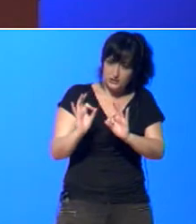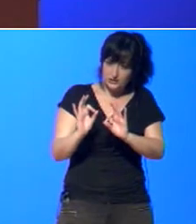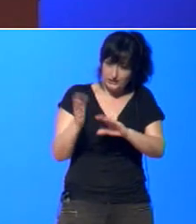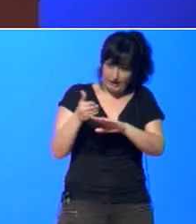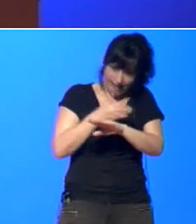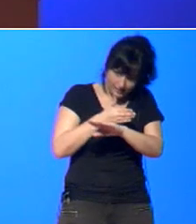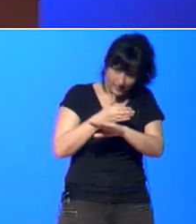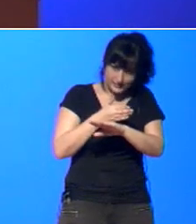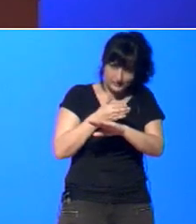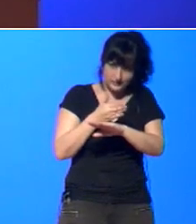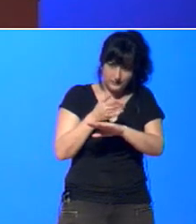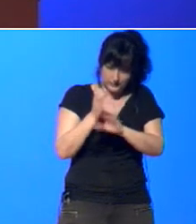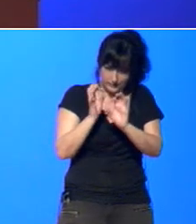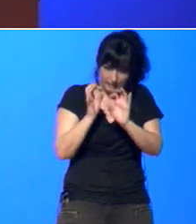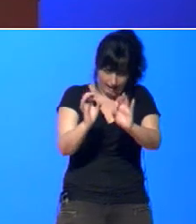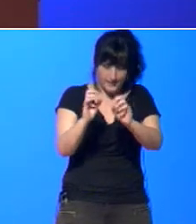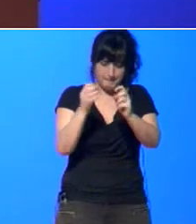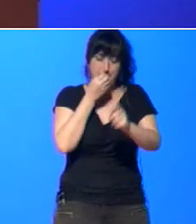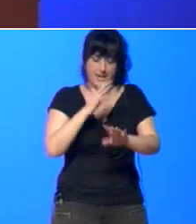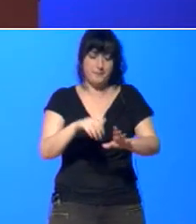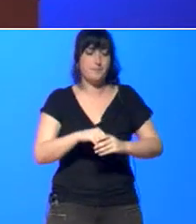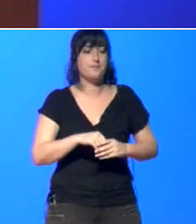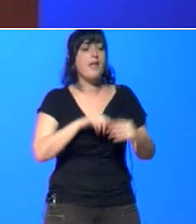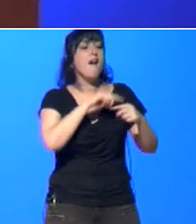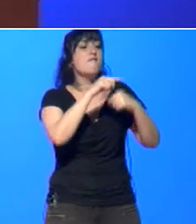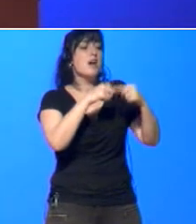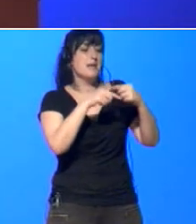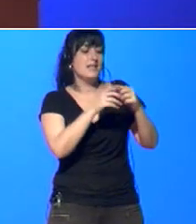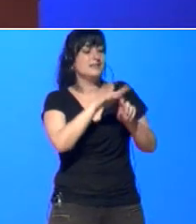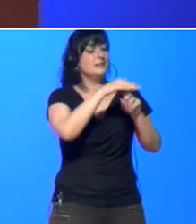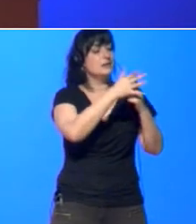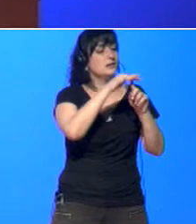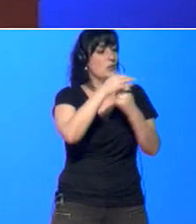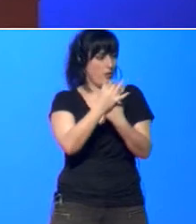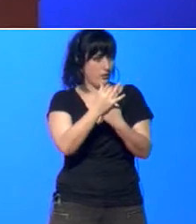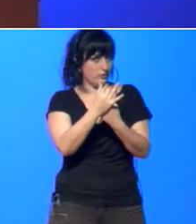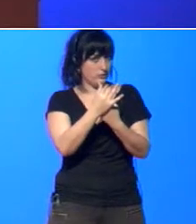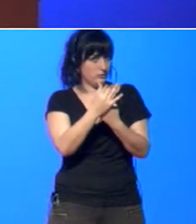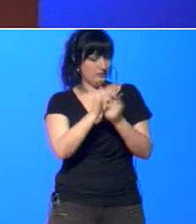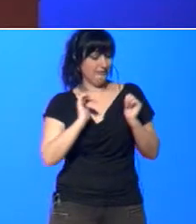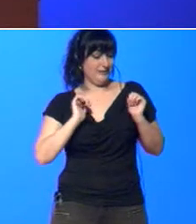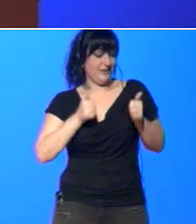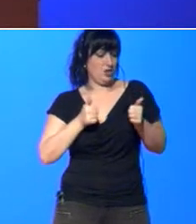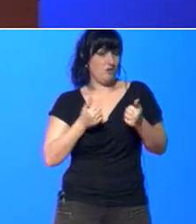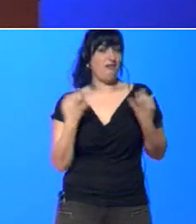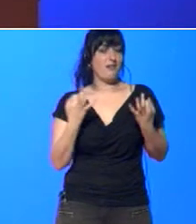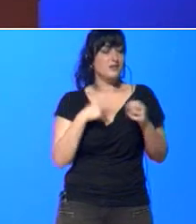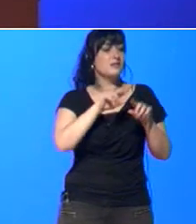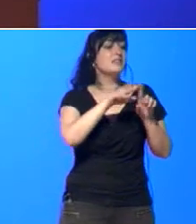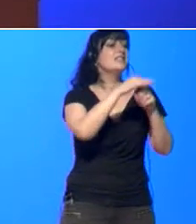No, al anterior, un poco ahí, hasta ahí. Bien, familias de situaciones. El punto de partida son familias de situaciones.